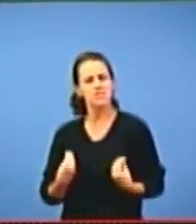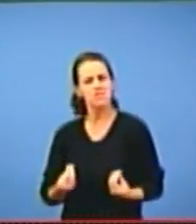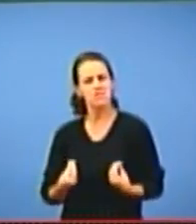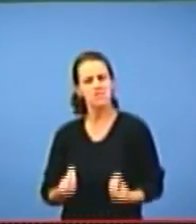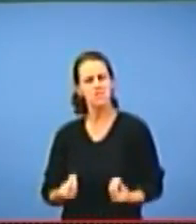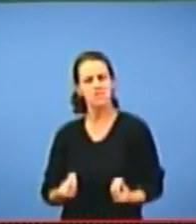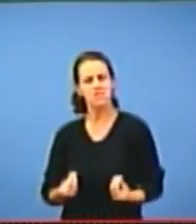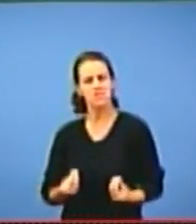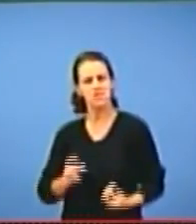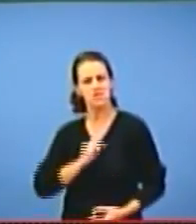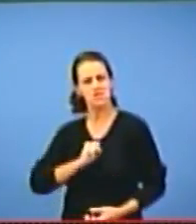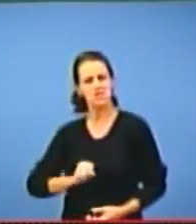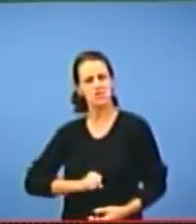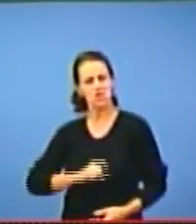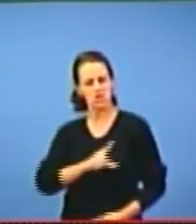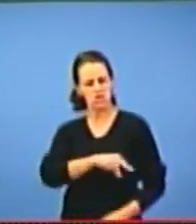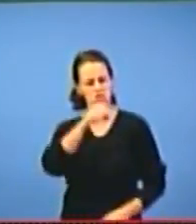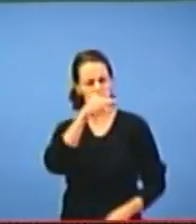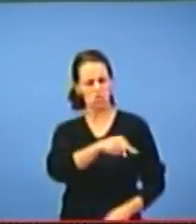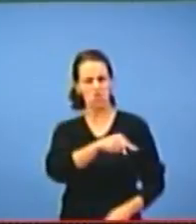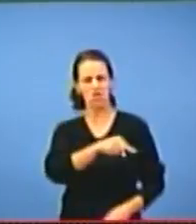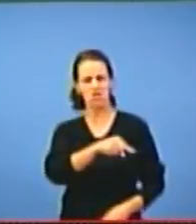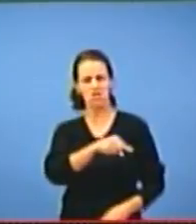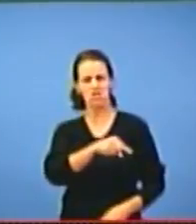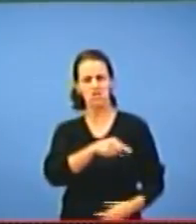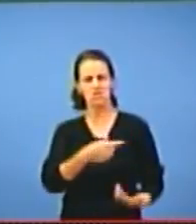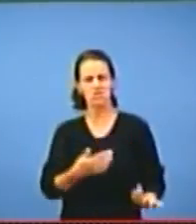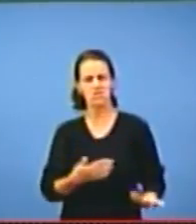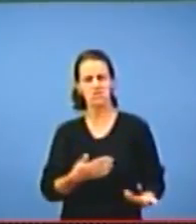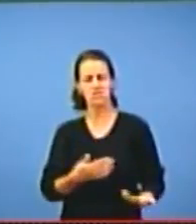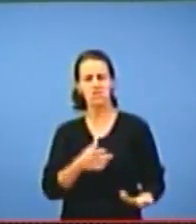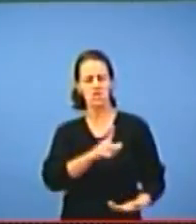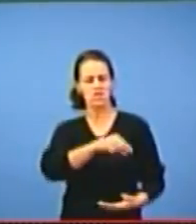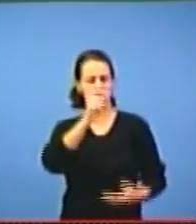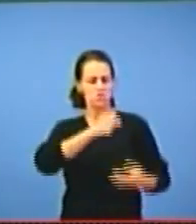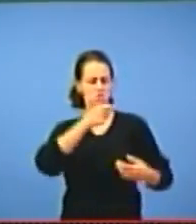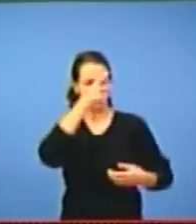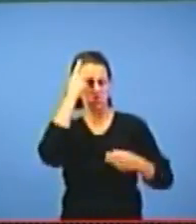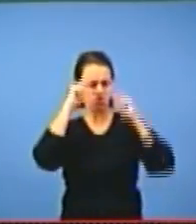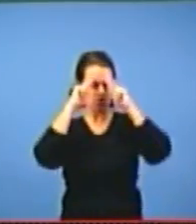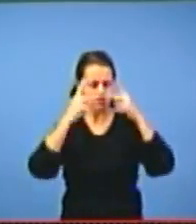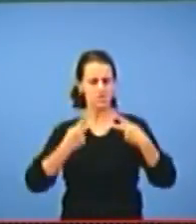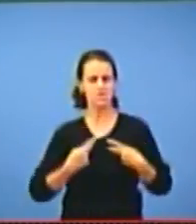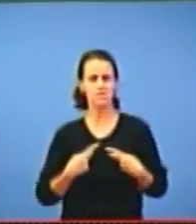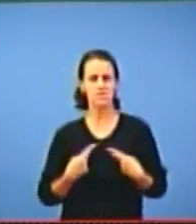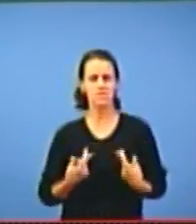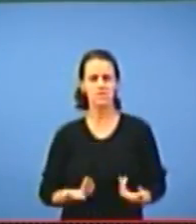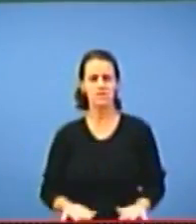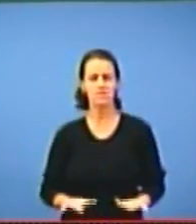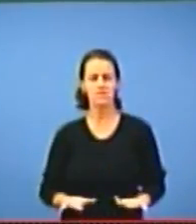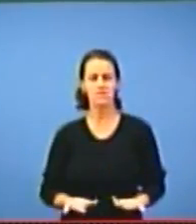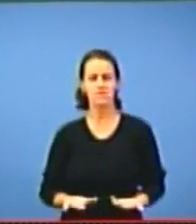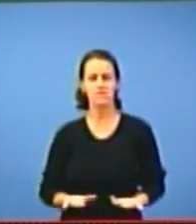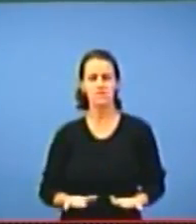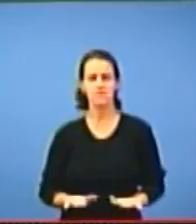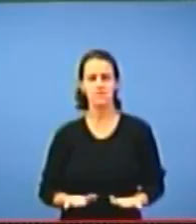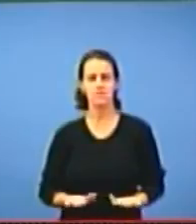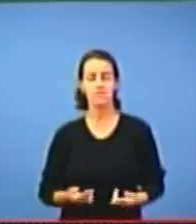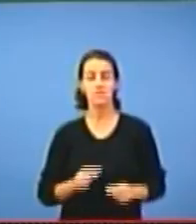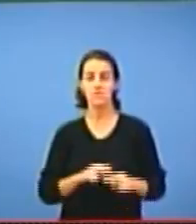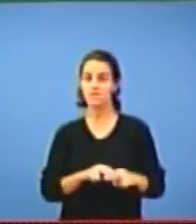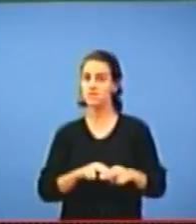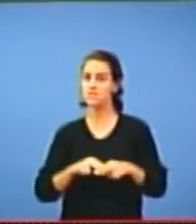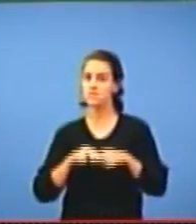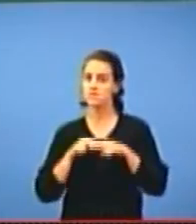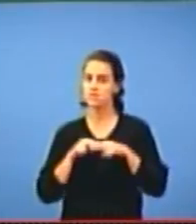que prefería agradar al hombre que agradar a Dios. Los hermanos, esa era la situación. La lamentación del profeta de este